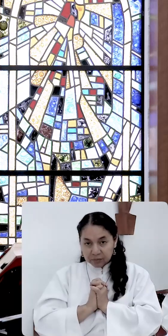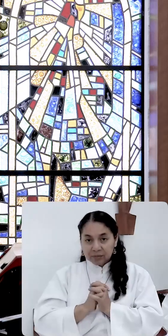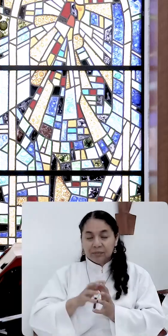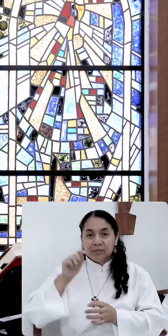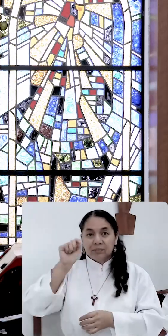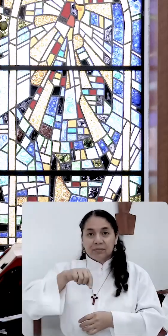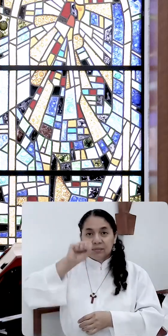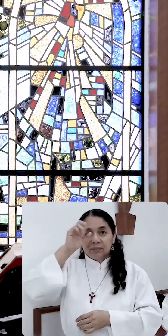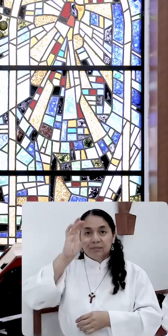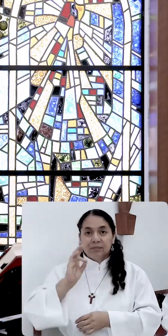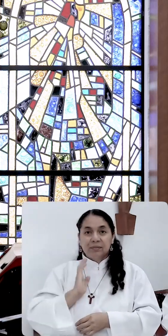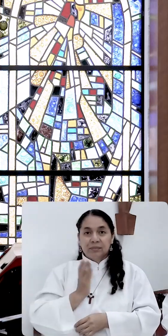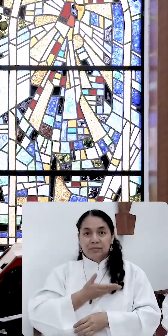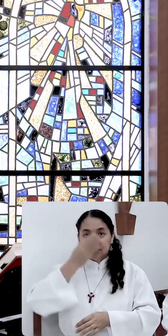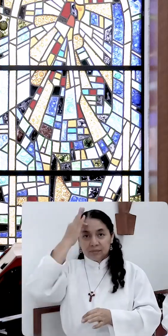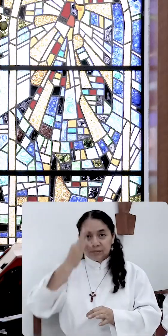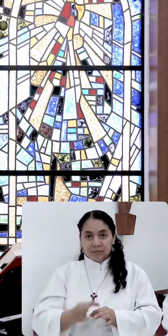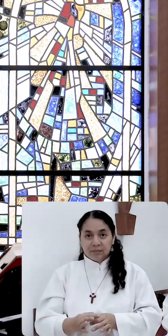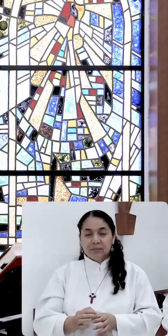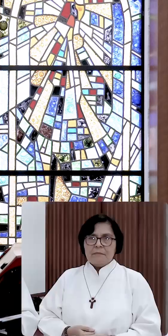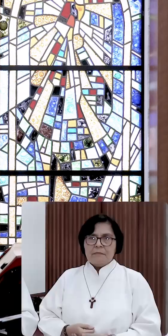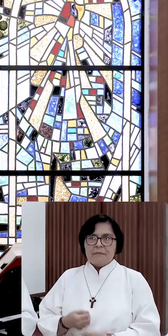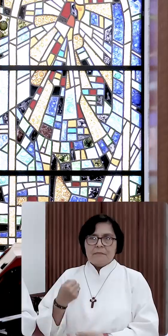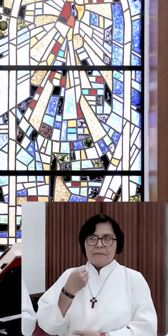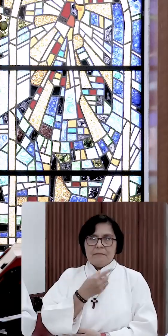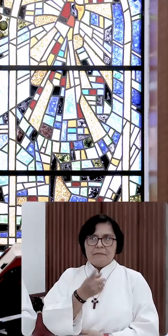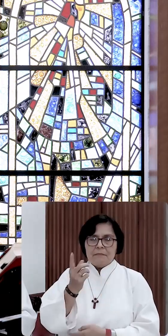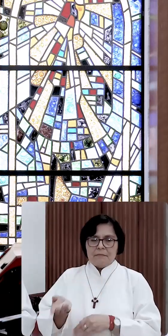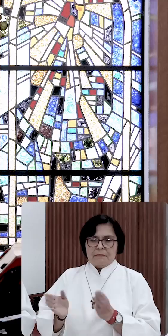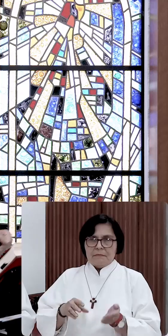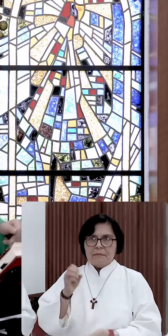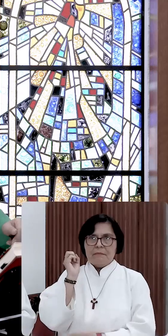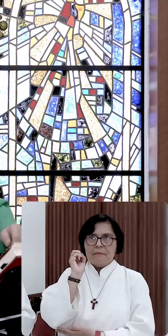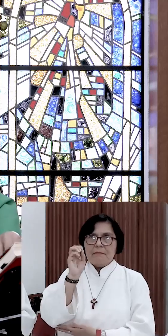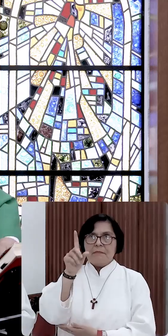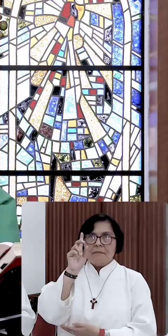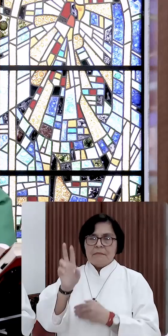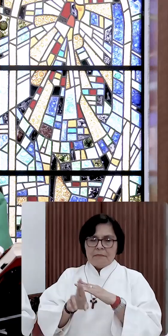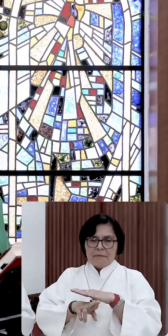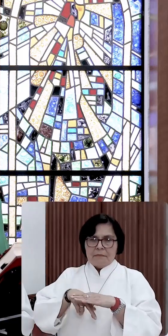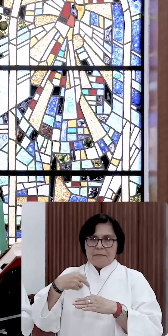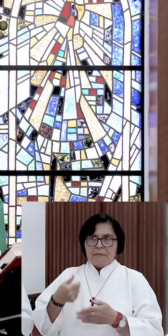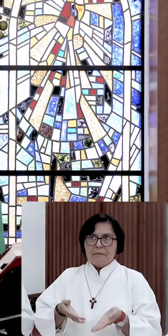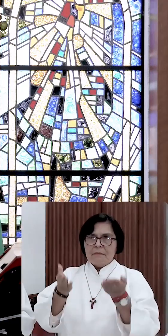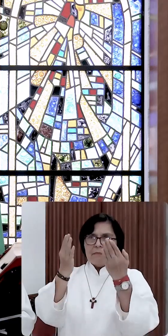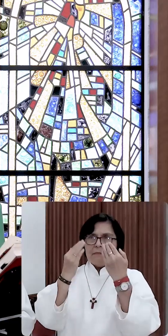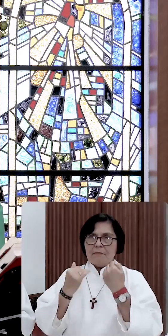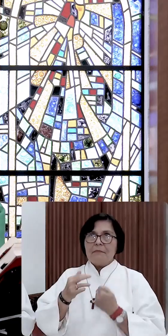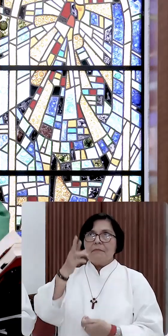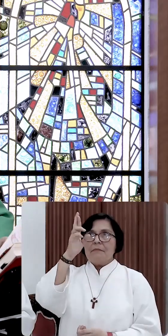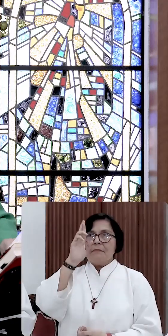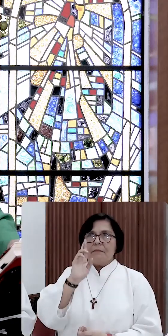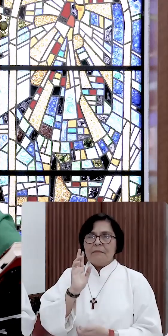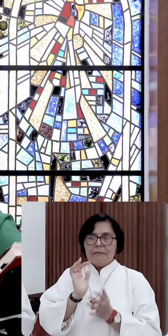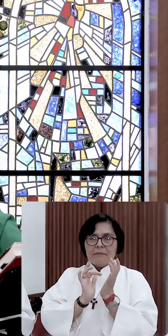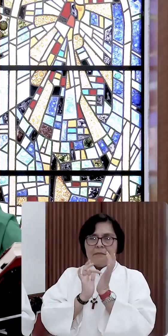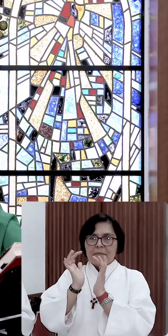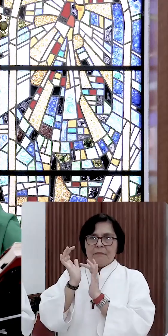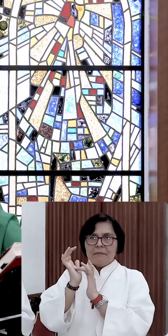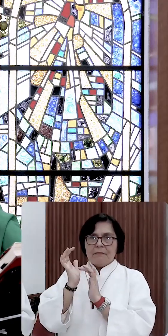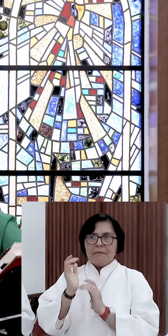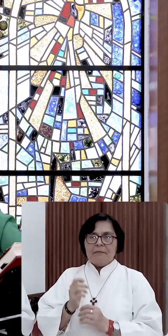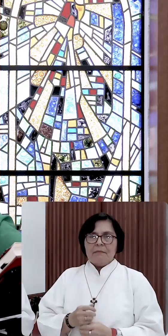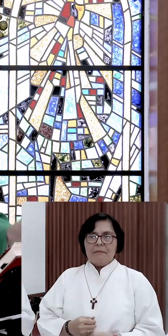Este es el sacramento de nuestra fe. Anunciamos tu muerte y proclamamos tu resurrección. Ven, Señor